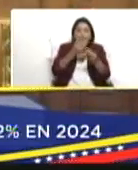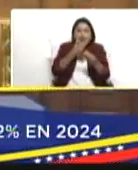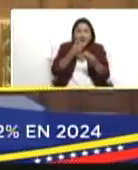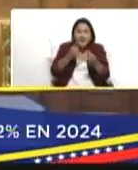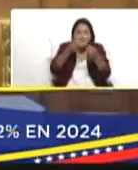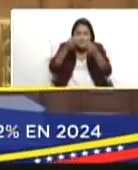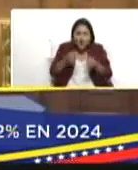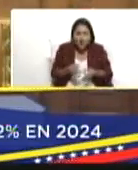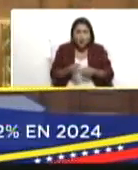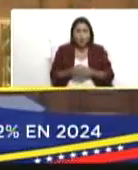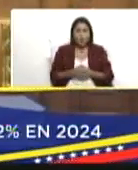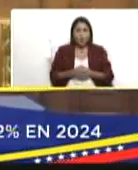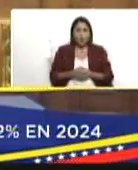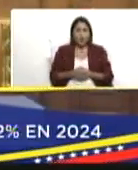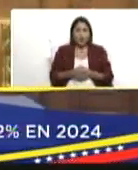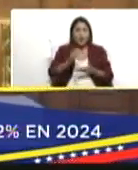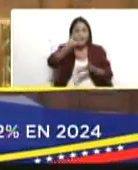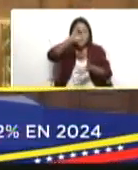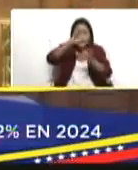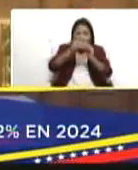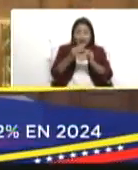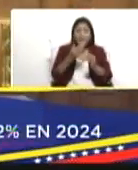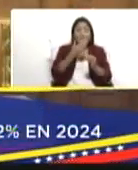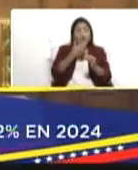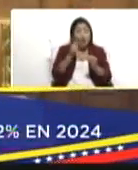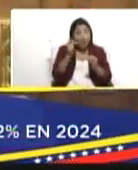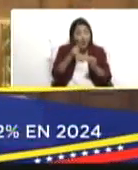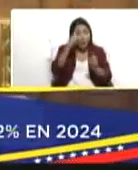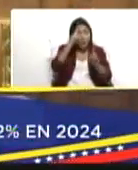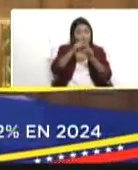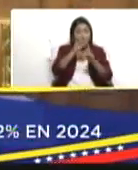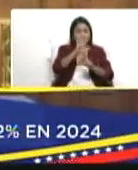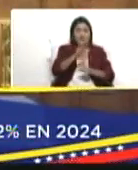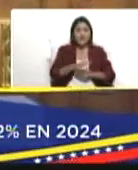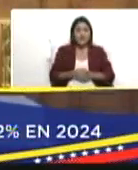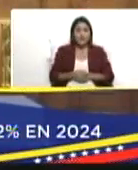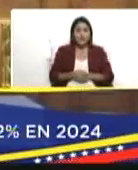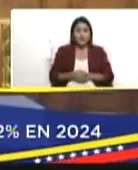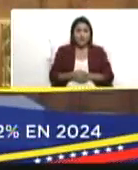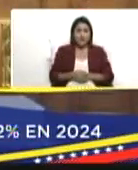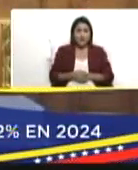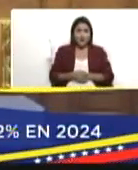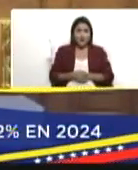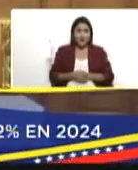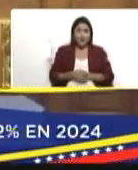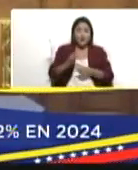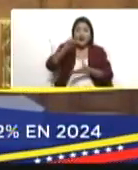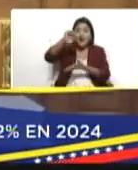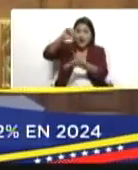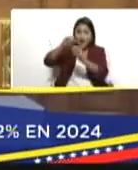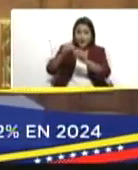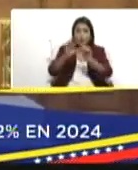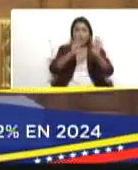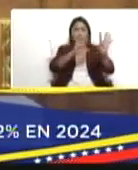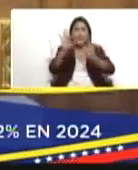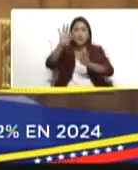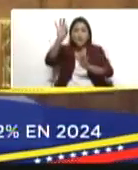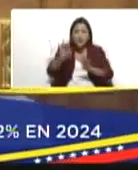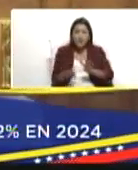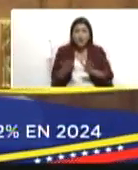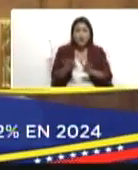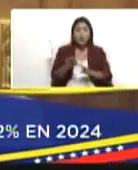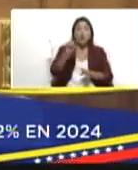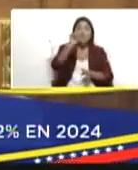cualitativamente los Clap que le llega al pueblo porque el clat que le llega al pueblo tiene casi un 99% de